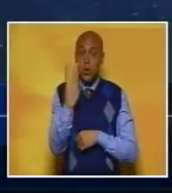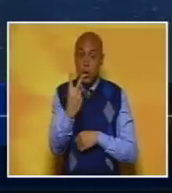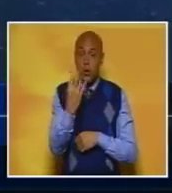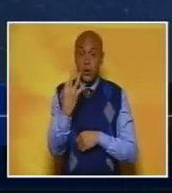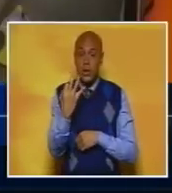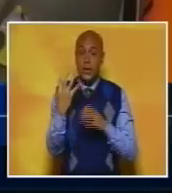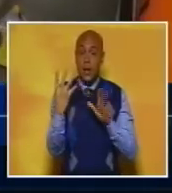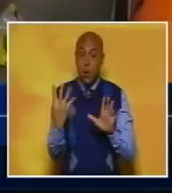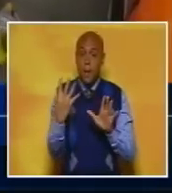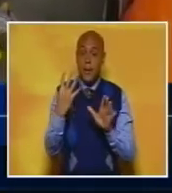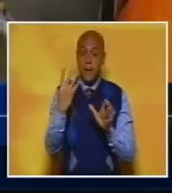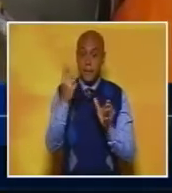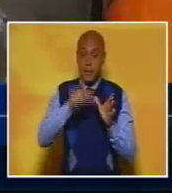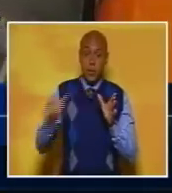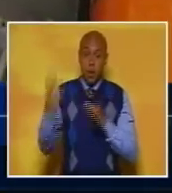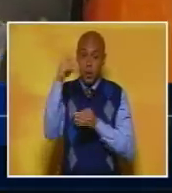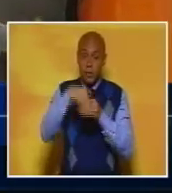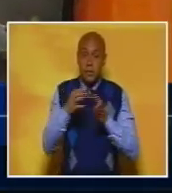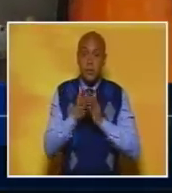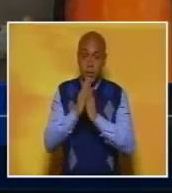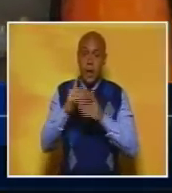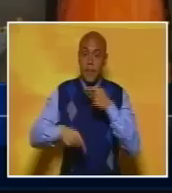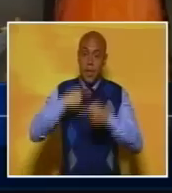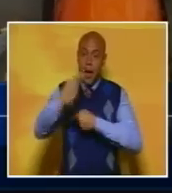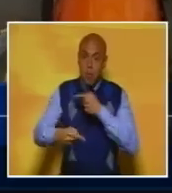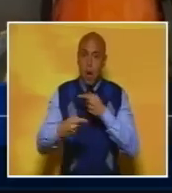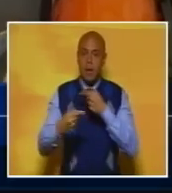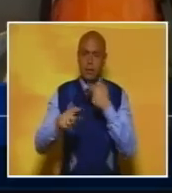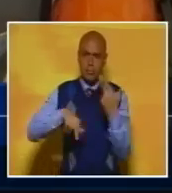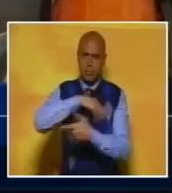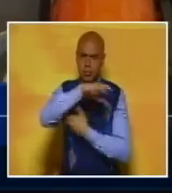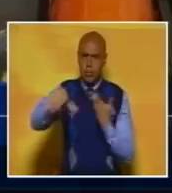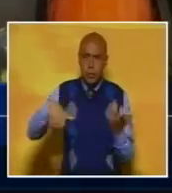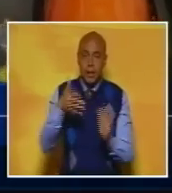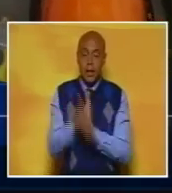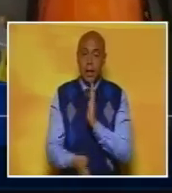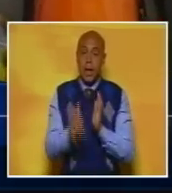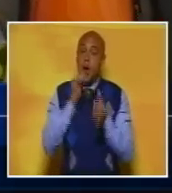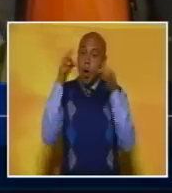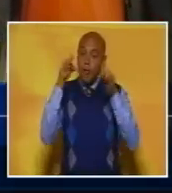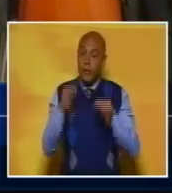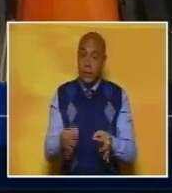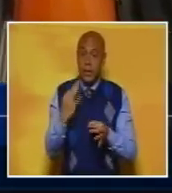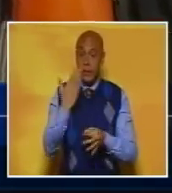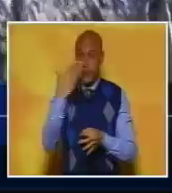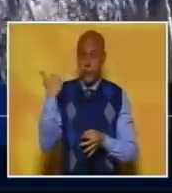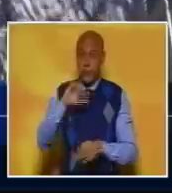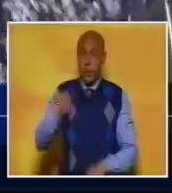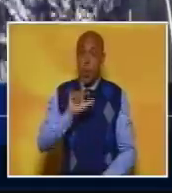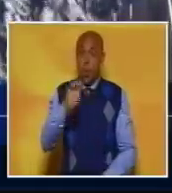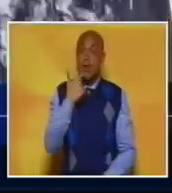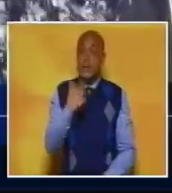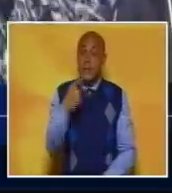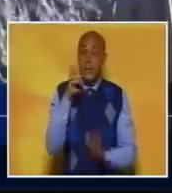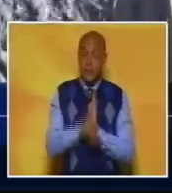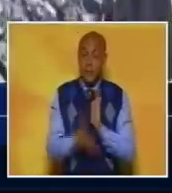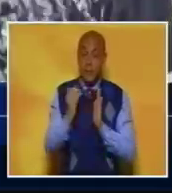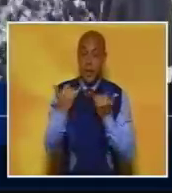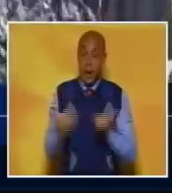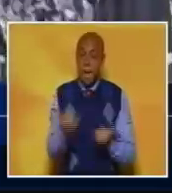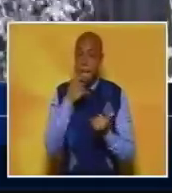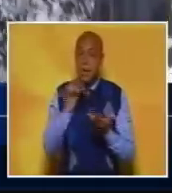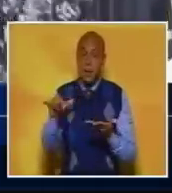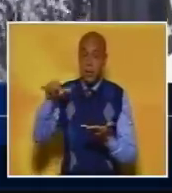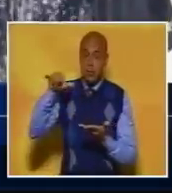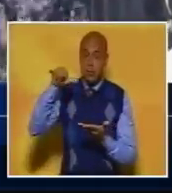bordo, causó deliberadamente la catástrofe aérea. La investigación oficial cerrada en julio de 2018 estableció que la nave cambió de